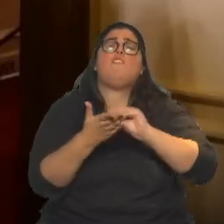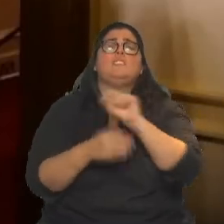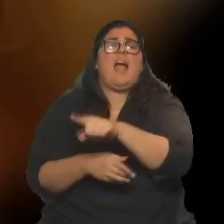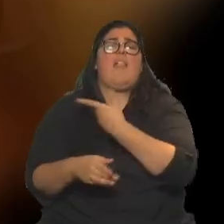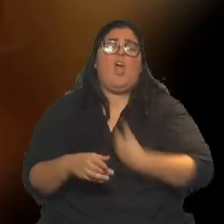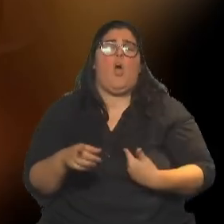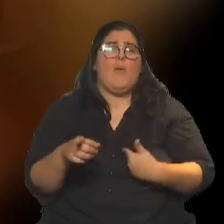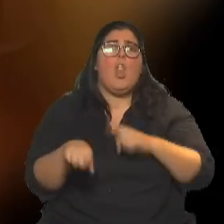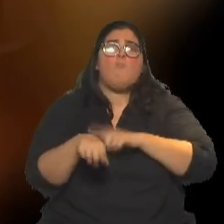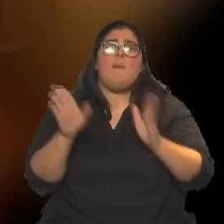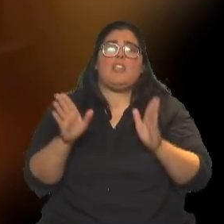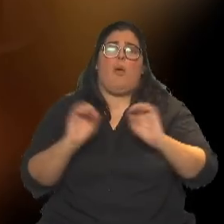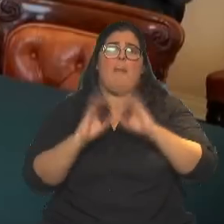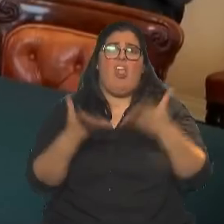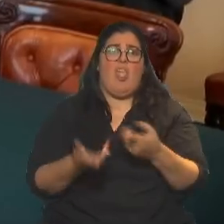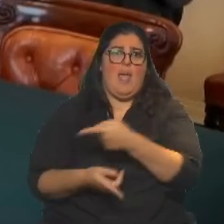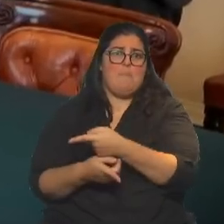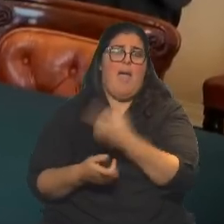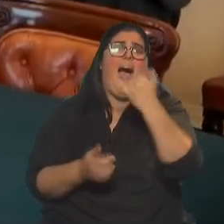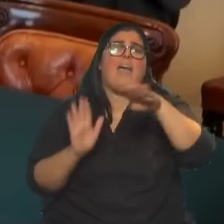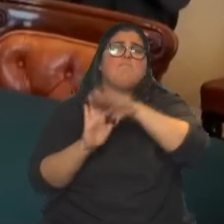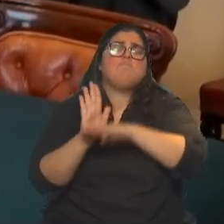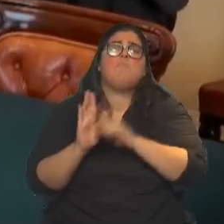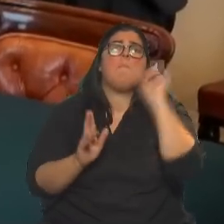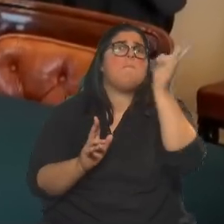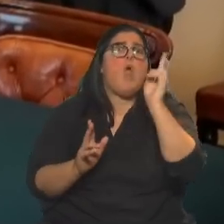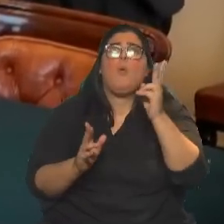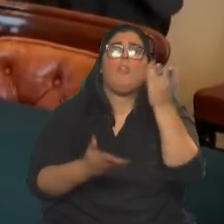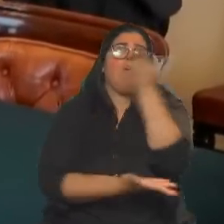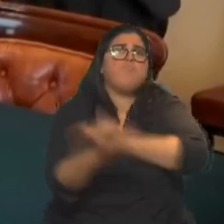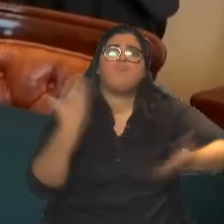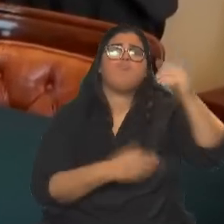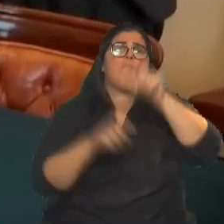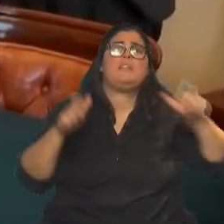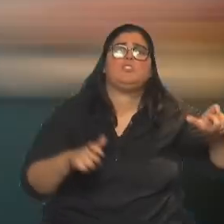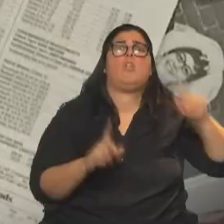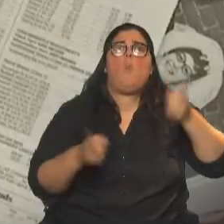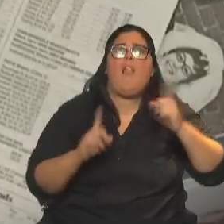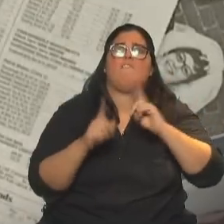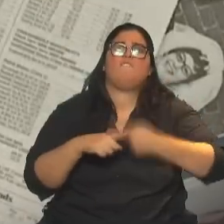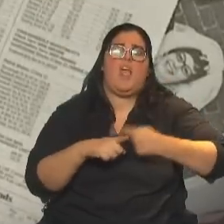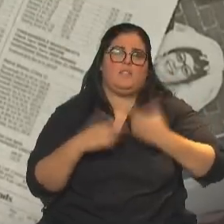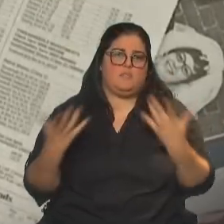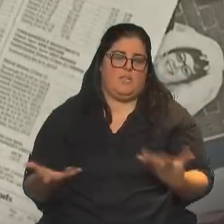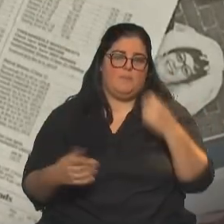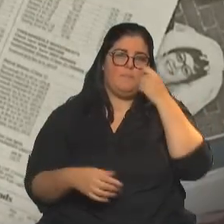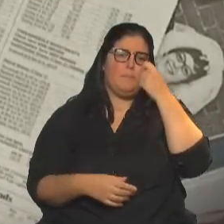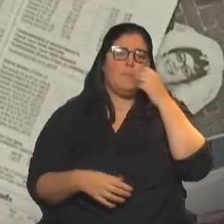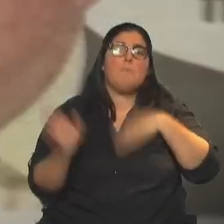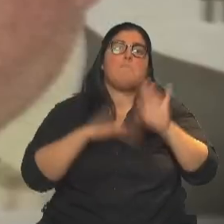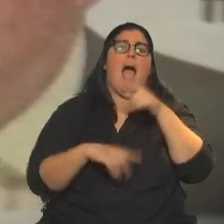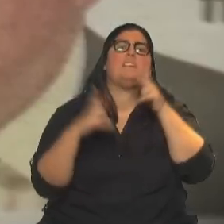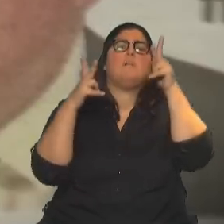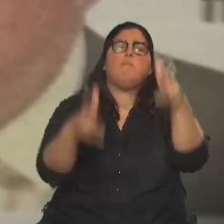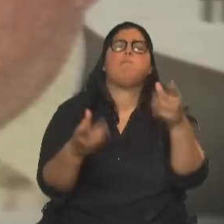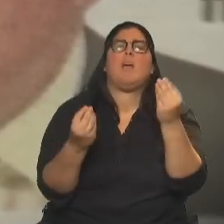en plena pandemia, cuando regían estrictas reglas que prohibían la socialización de la ciudadanía. Y su principal coartada,